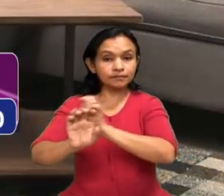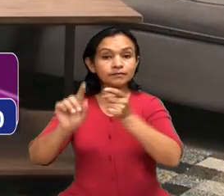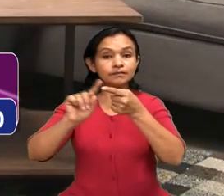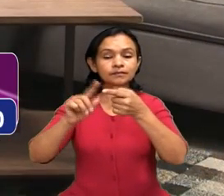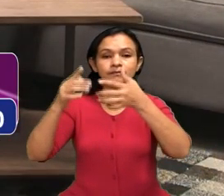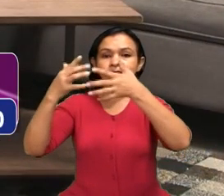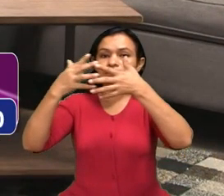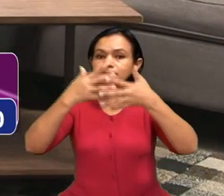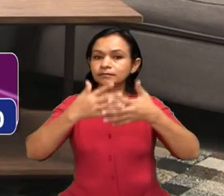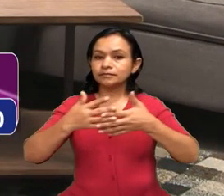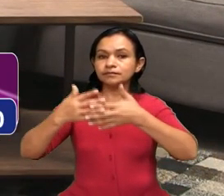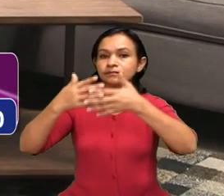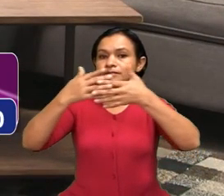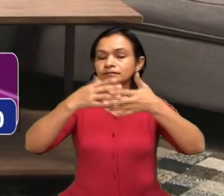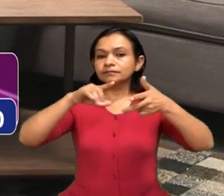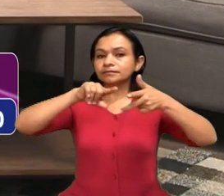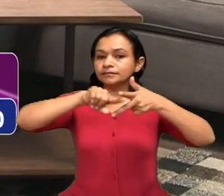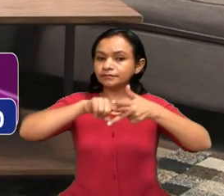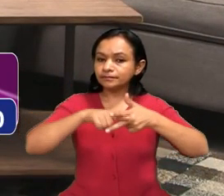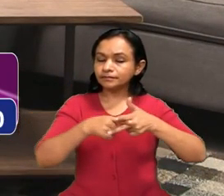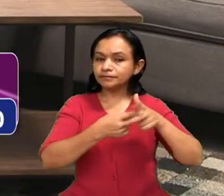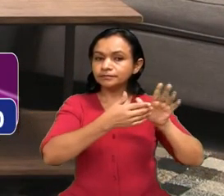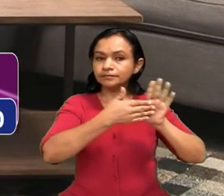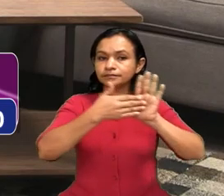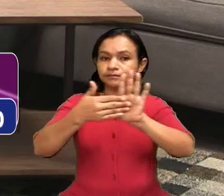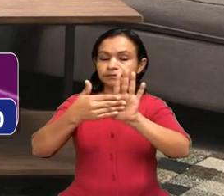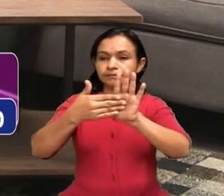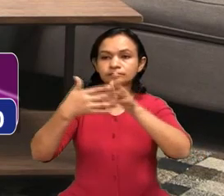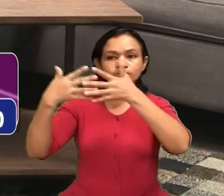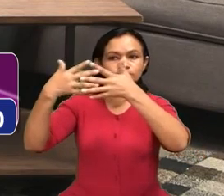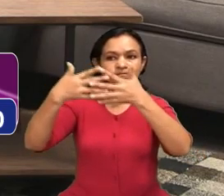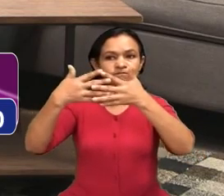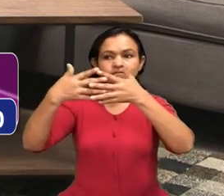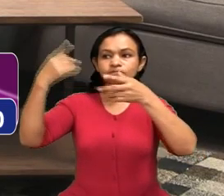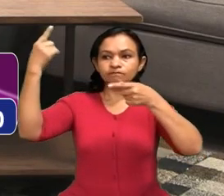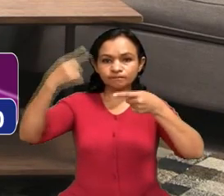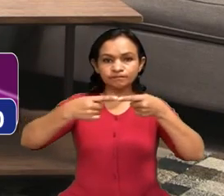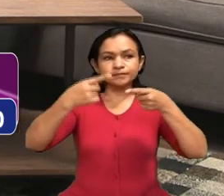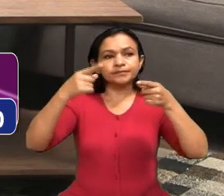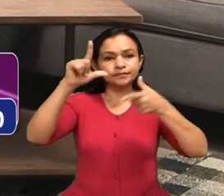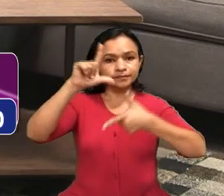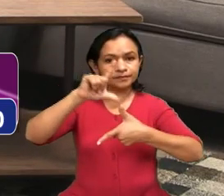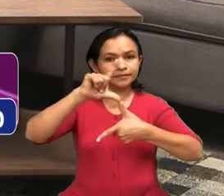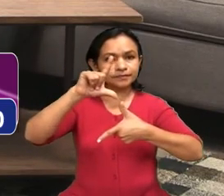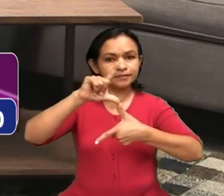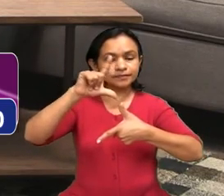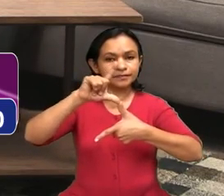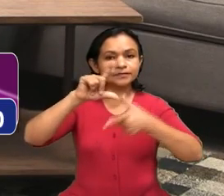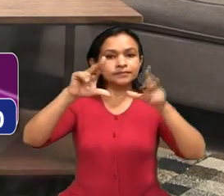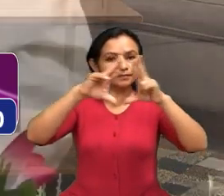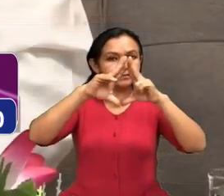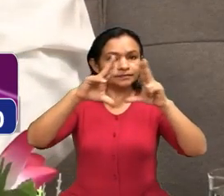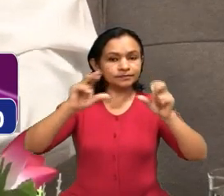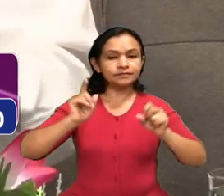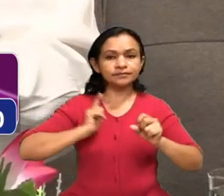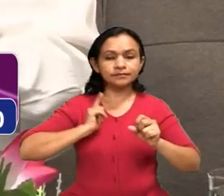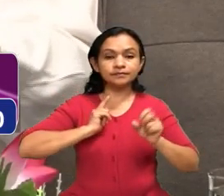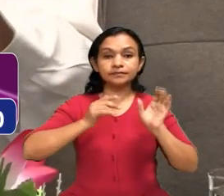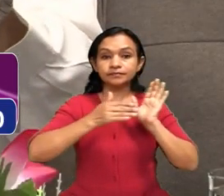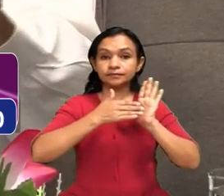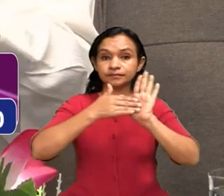partir de la agresión. Se empieza a demostrar que hay una agresión imperial sobre Latinoamérica y en este caso sobre Nicaragua. Se